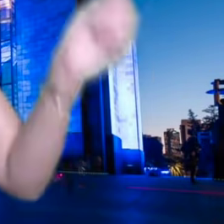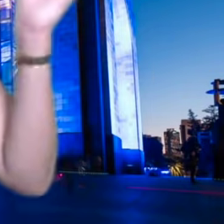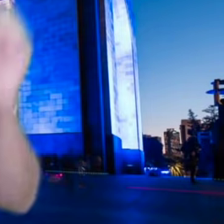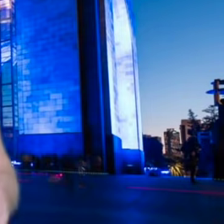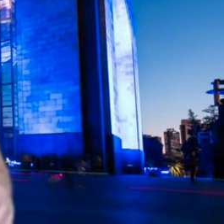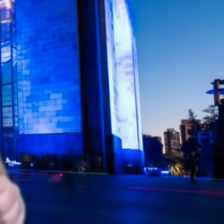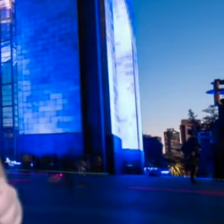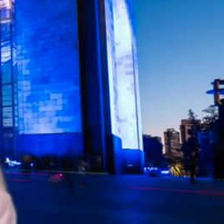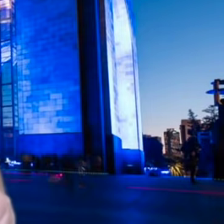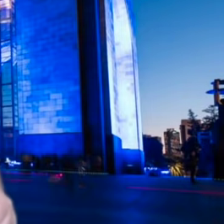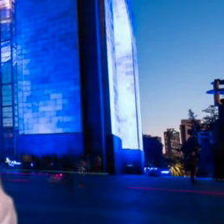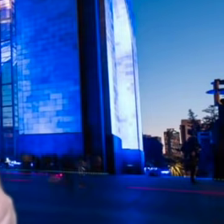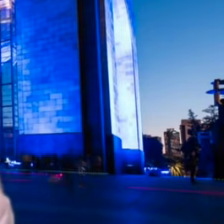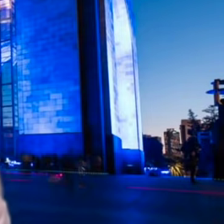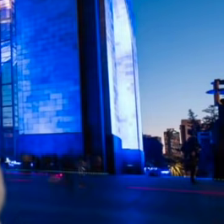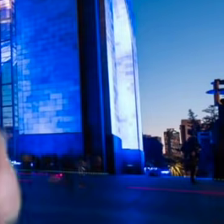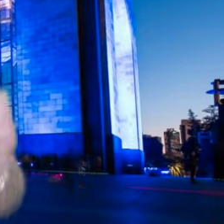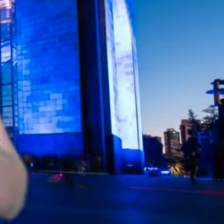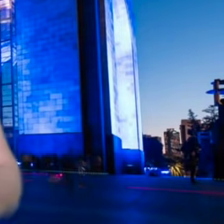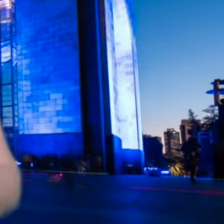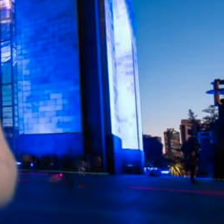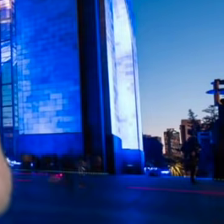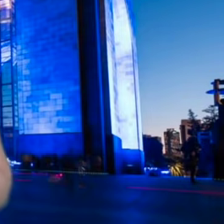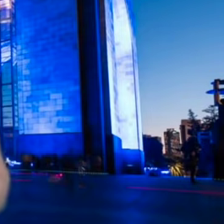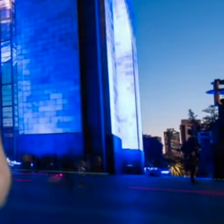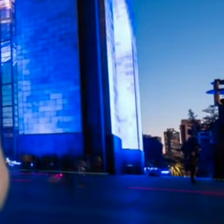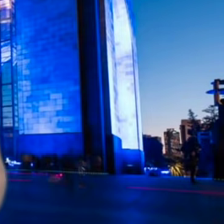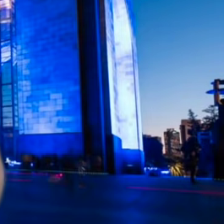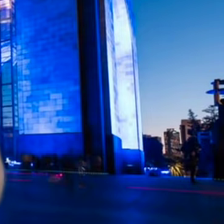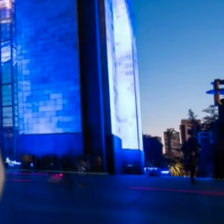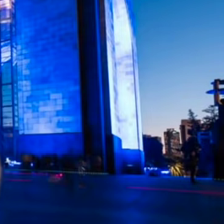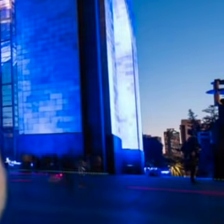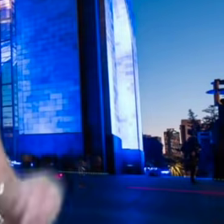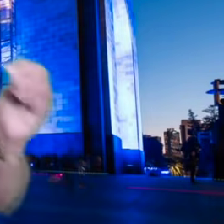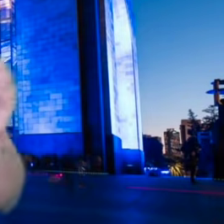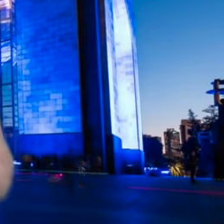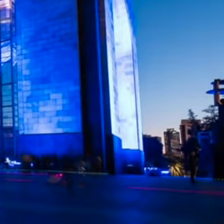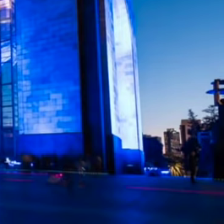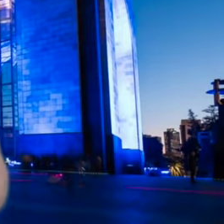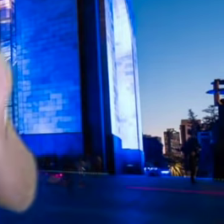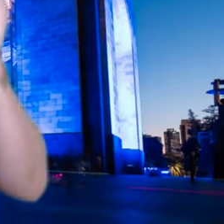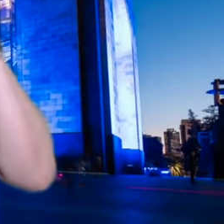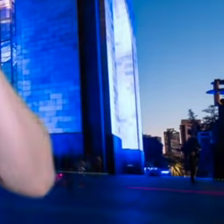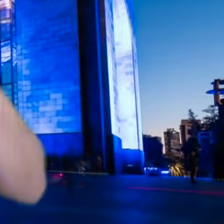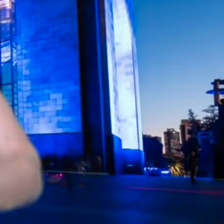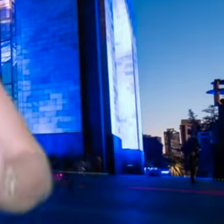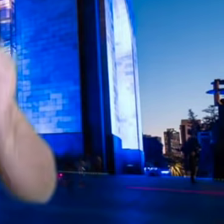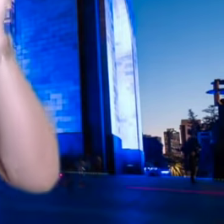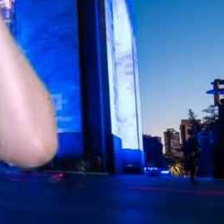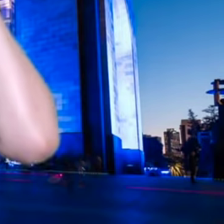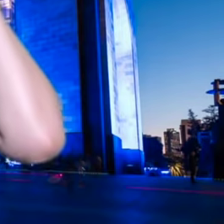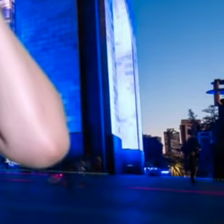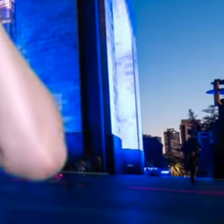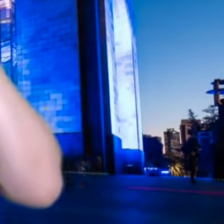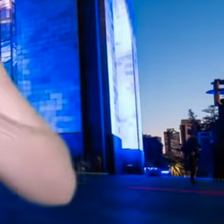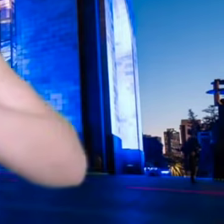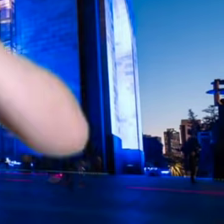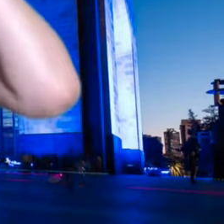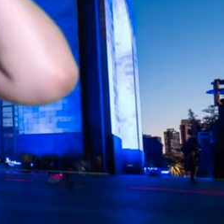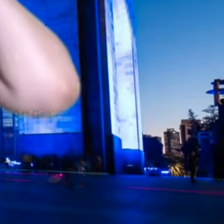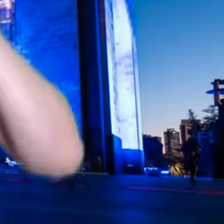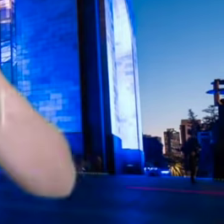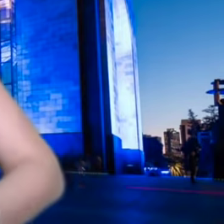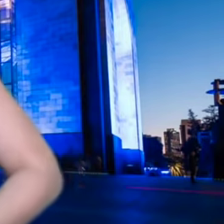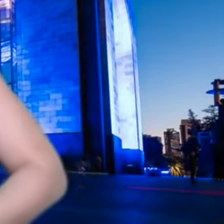mexicanos, darnos cuenta de esta información y tomar cartas en el asunto para decidir de verdad,